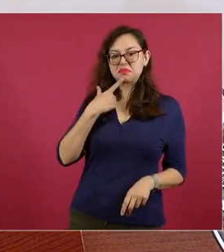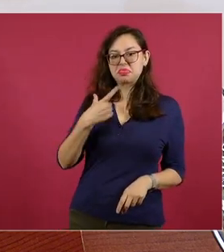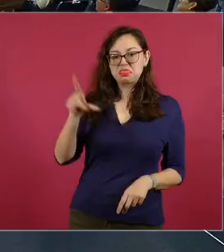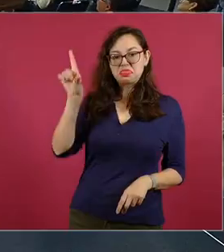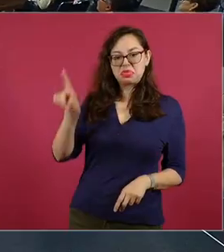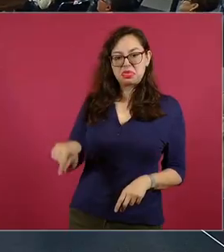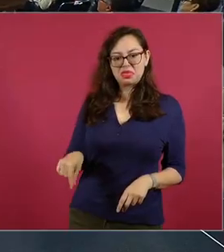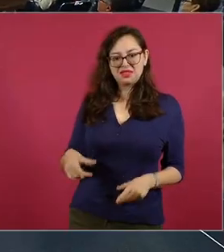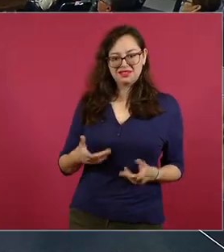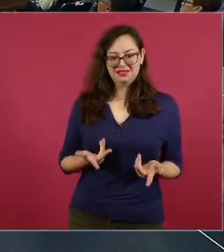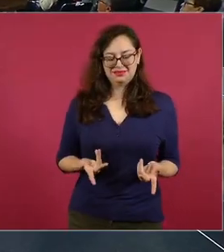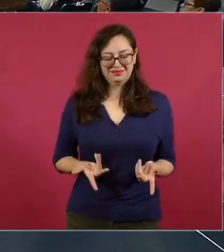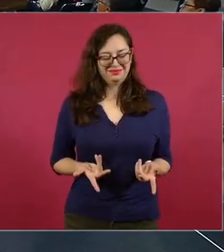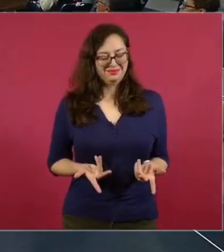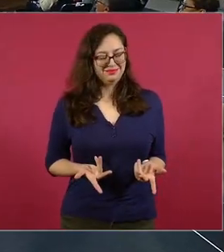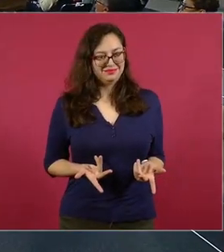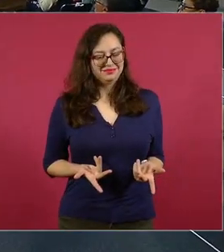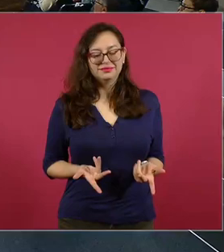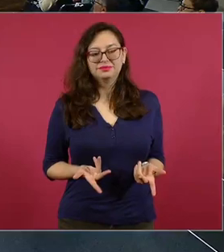indica